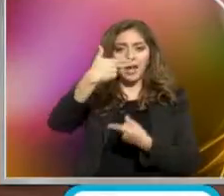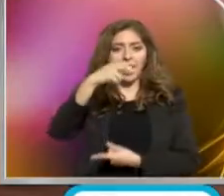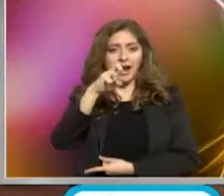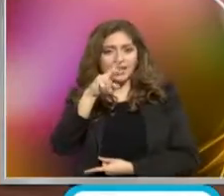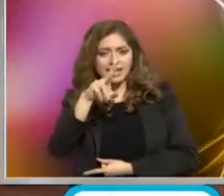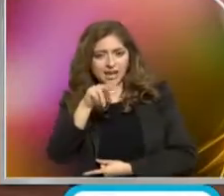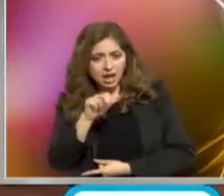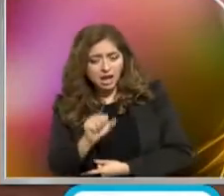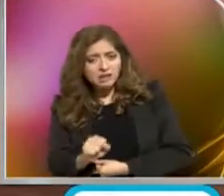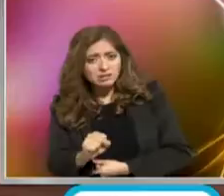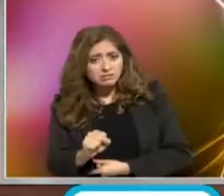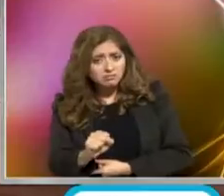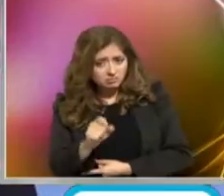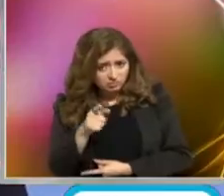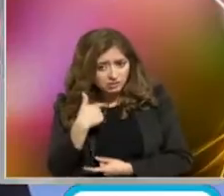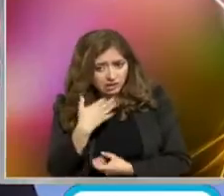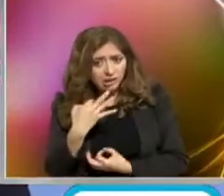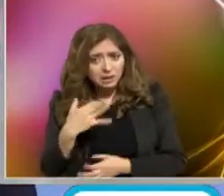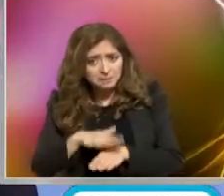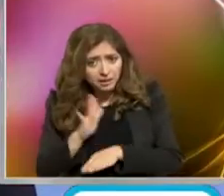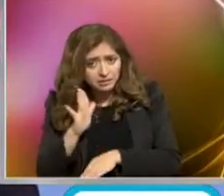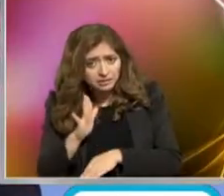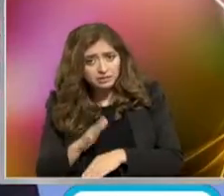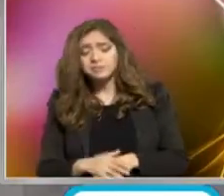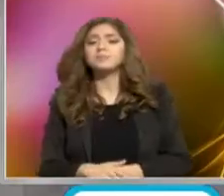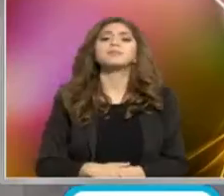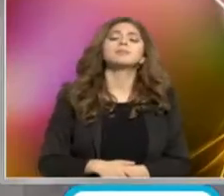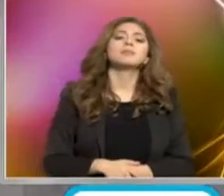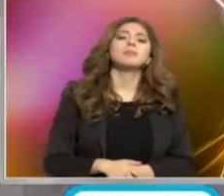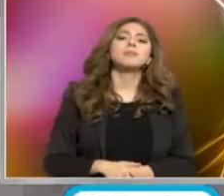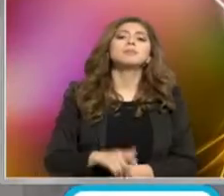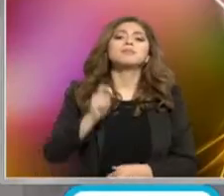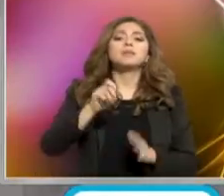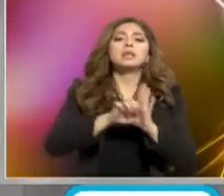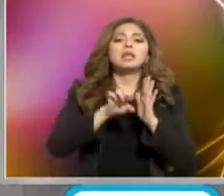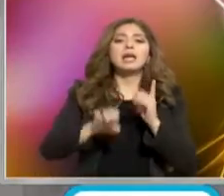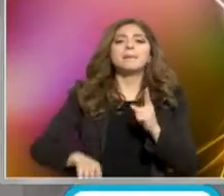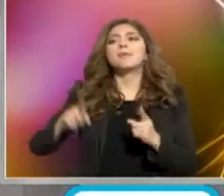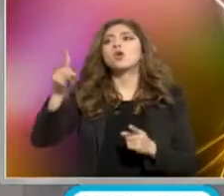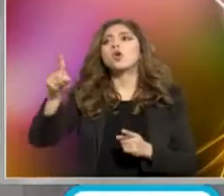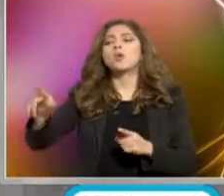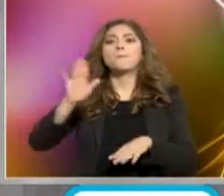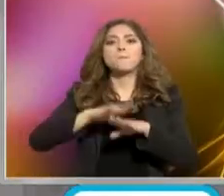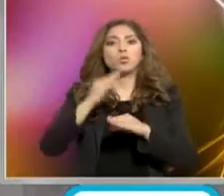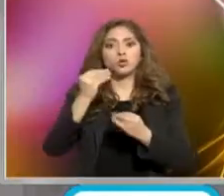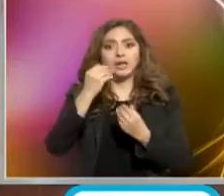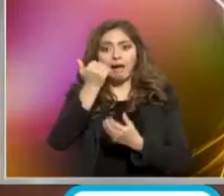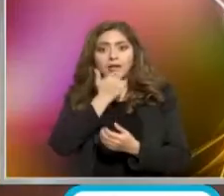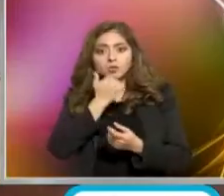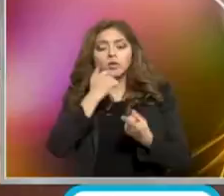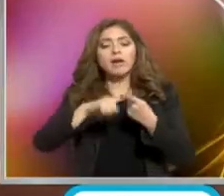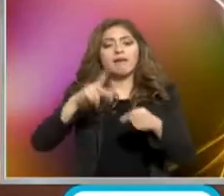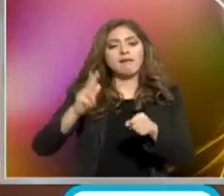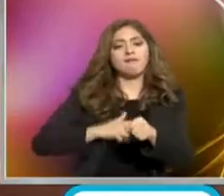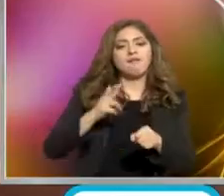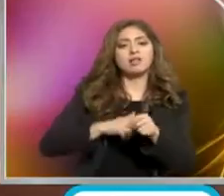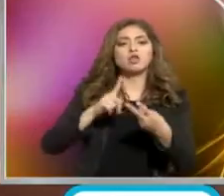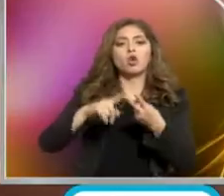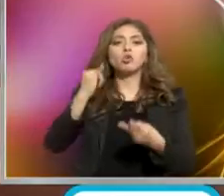nos provoca, la ansiedad nos produce eso. Sí, los alimentos altos en azúcar como refrescos, jugos